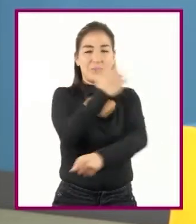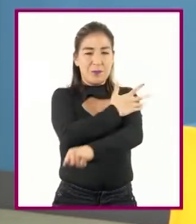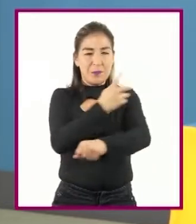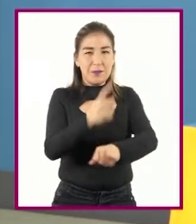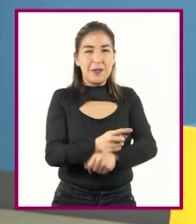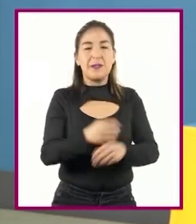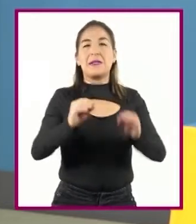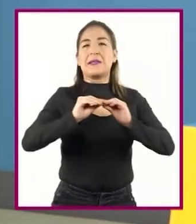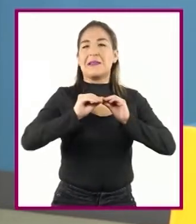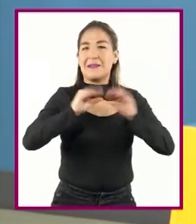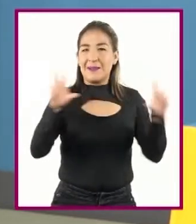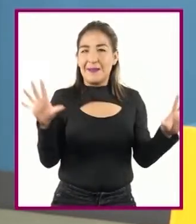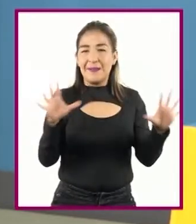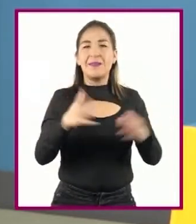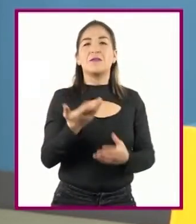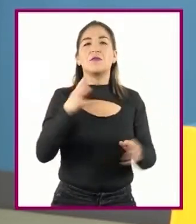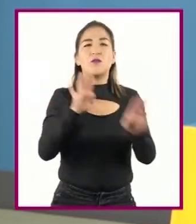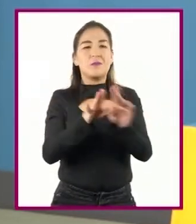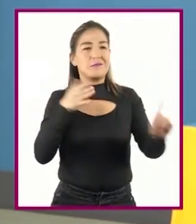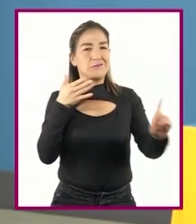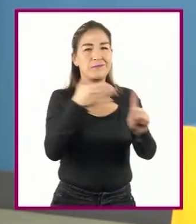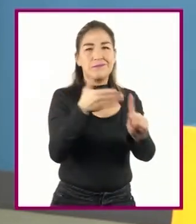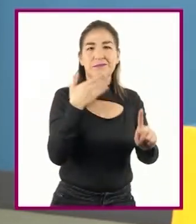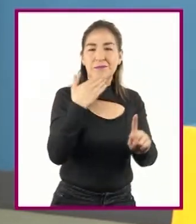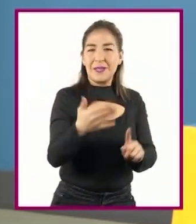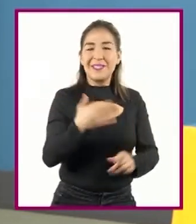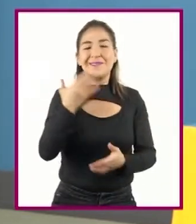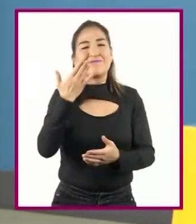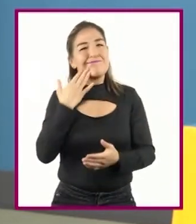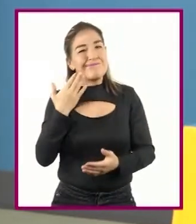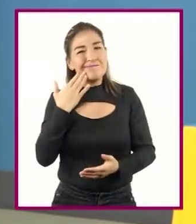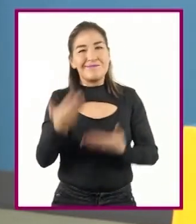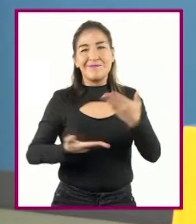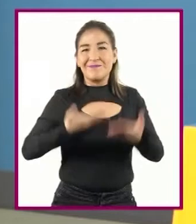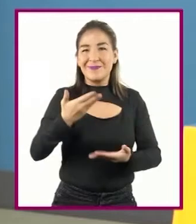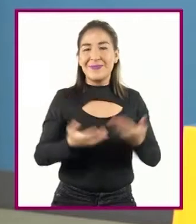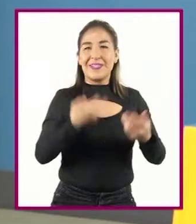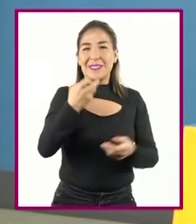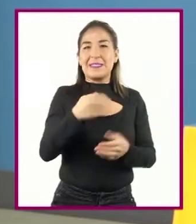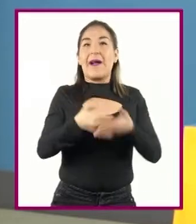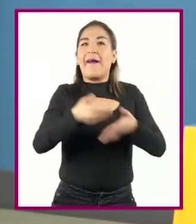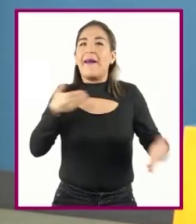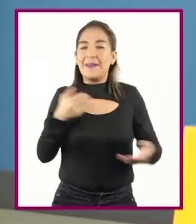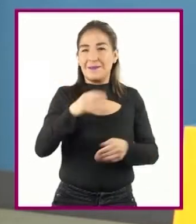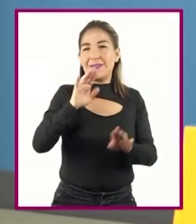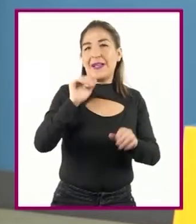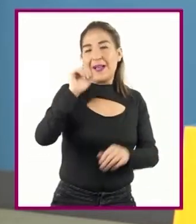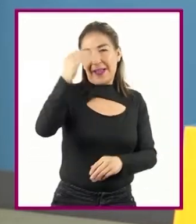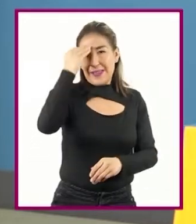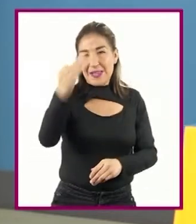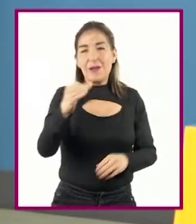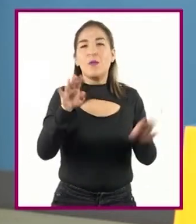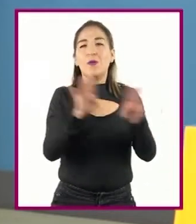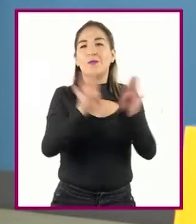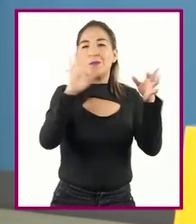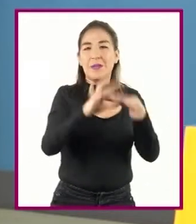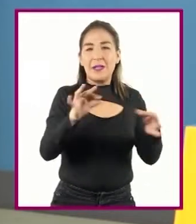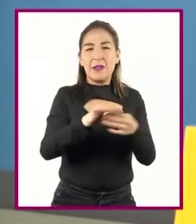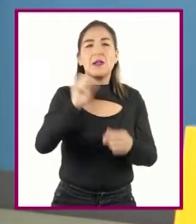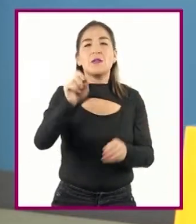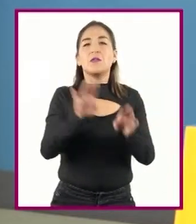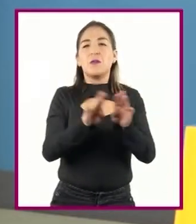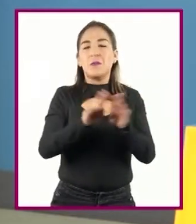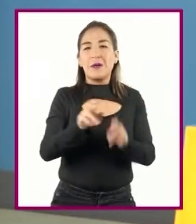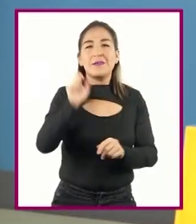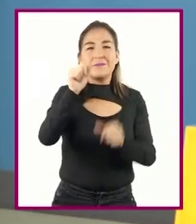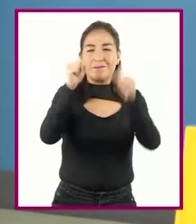honesta, clara, directa, empática, oportuna y con una actitud de escucha